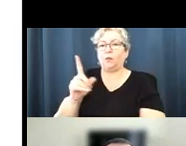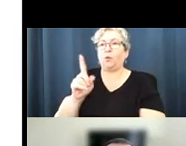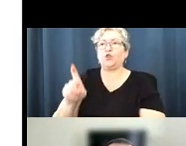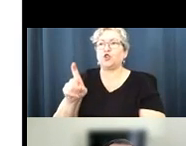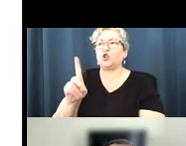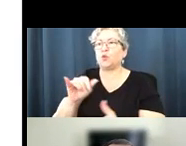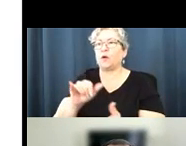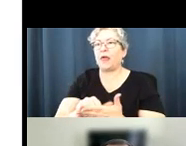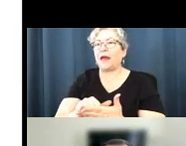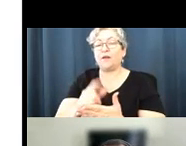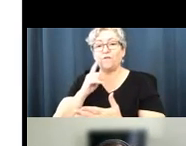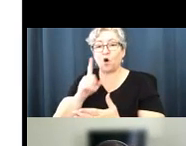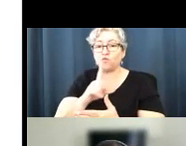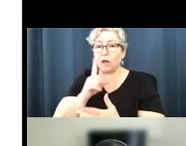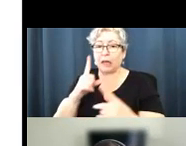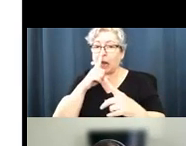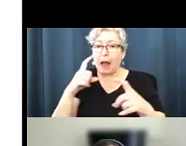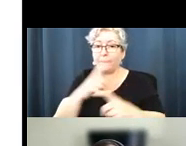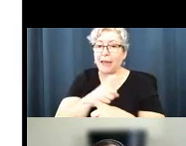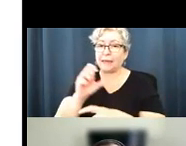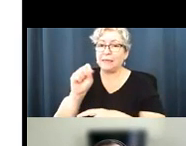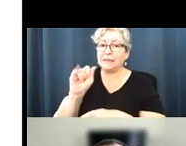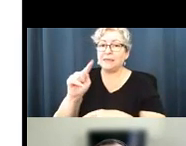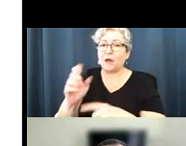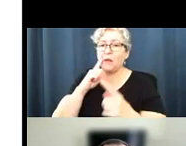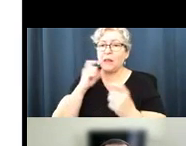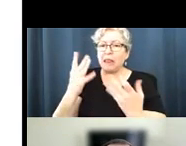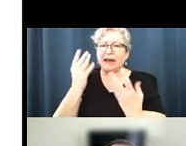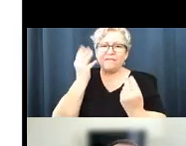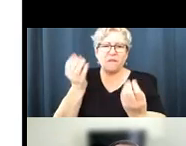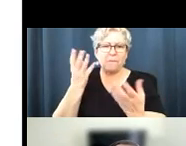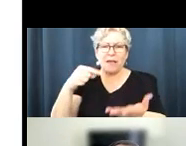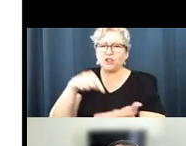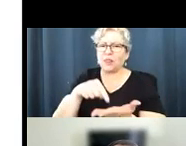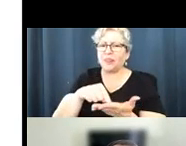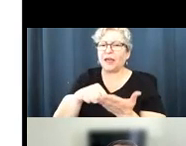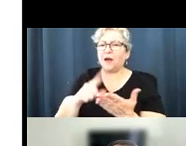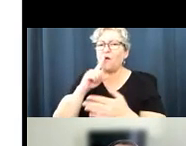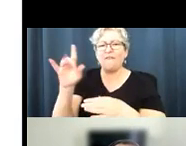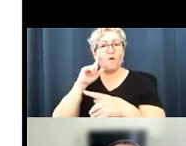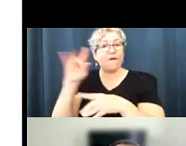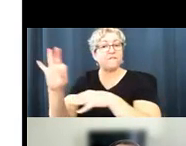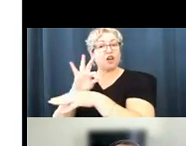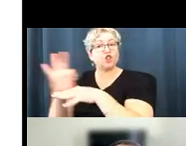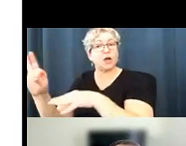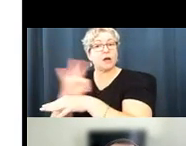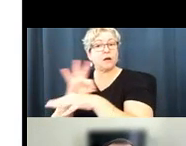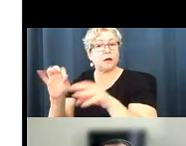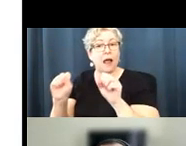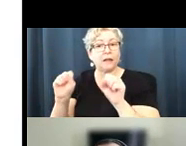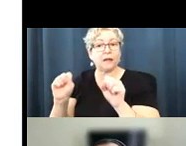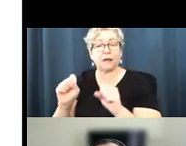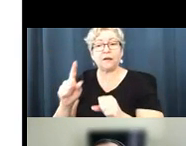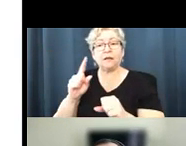report cards, para poder decir las cosas que estaban bien hechas y las que no. Las cosas que tienen mucho contenido, muchas que tienen mucho